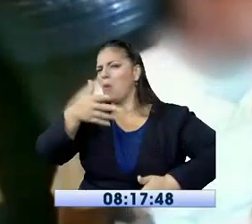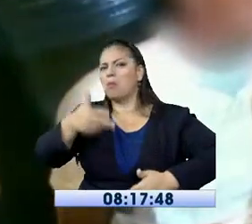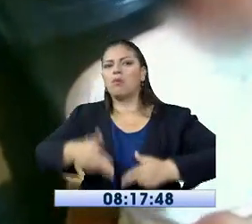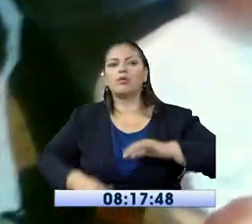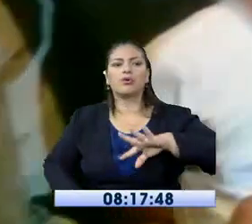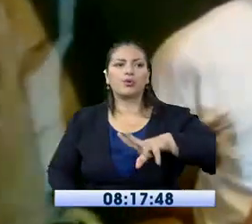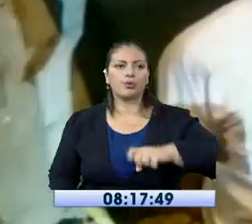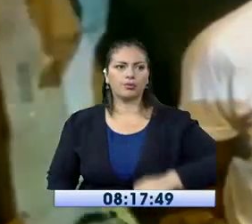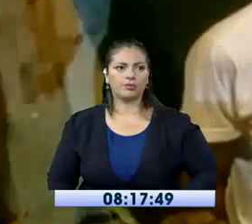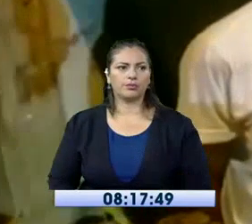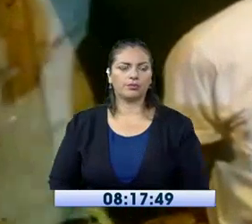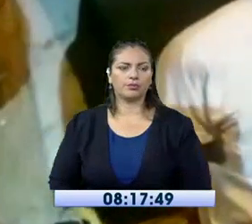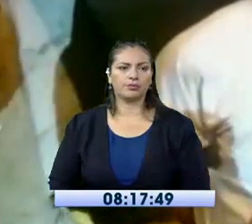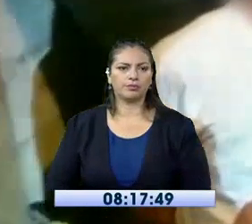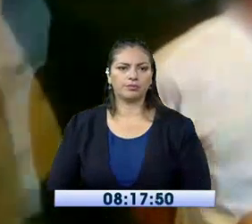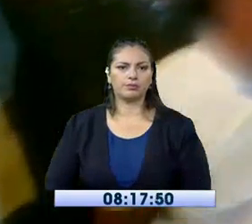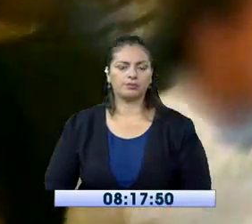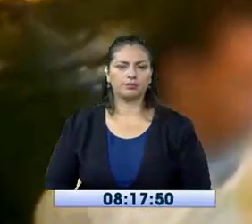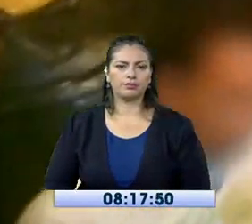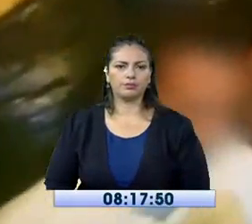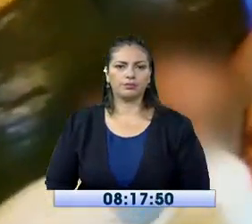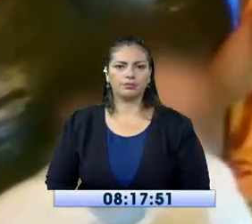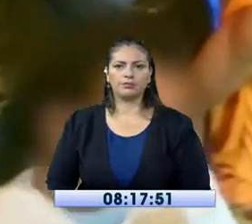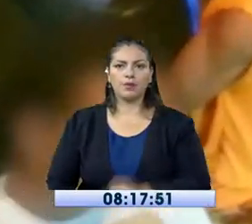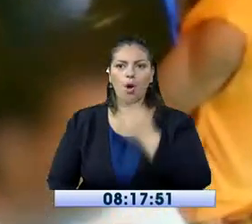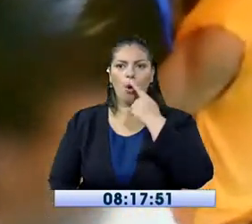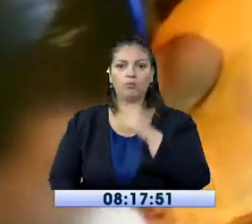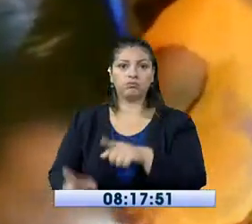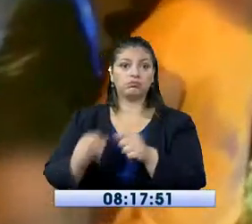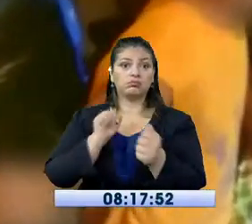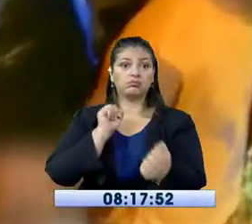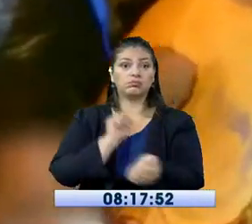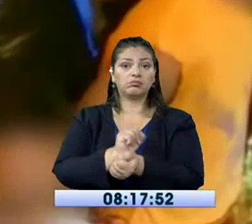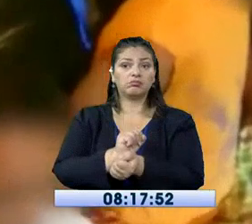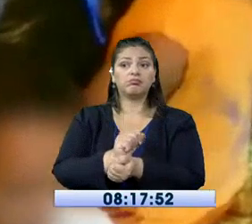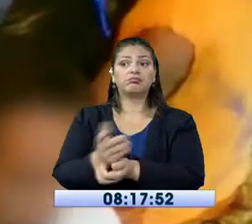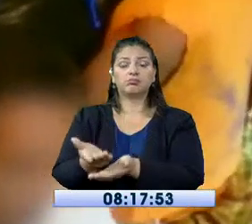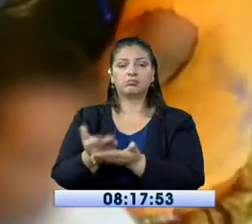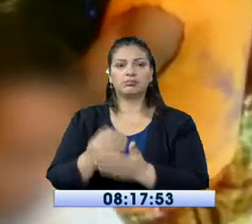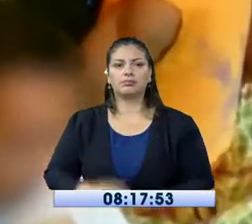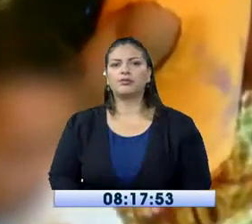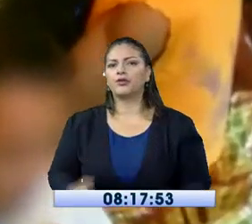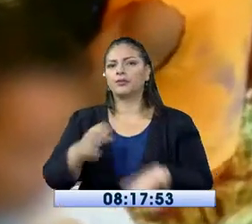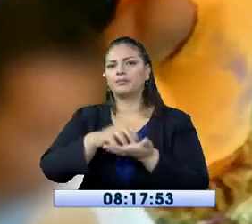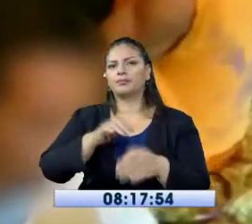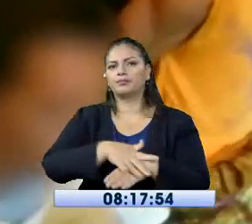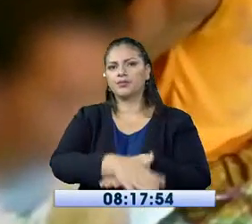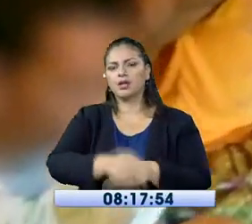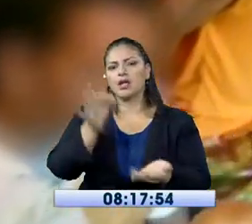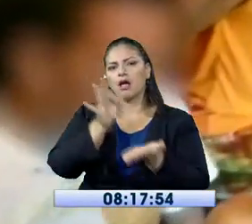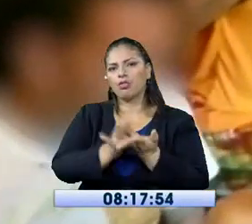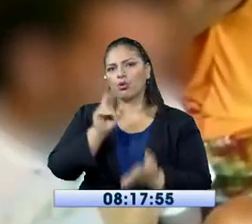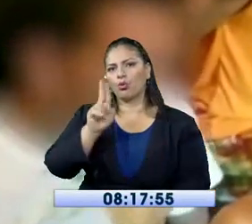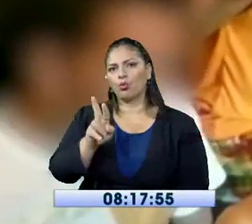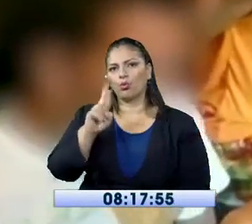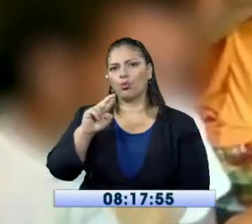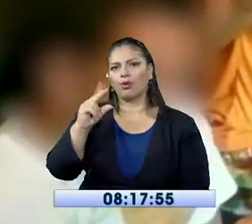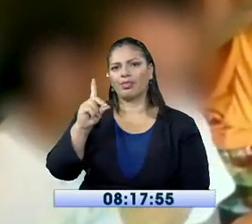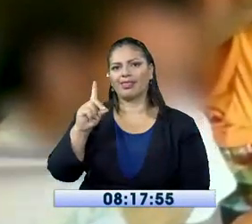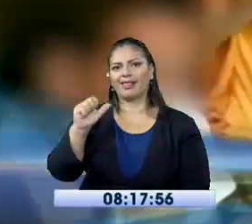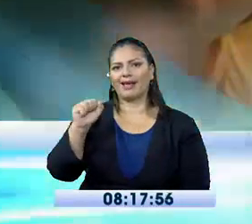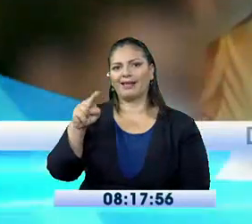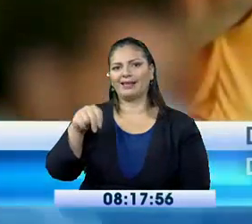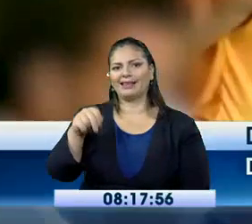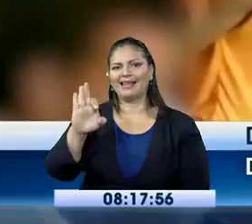Usted ha sido detenido. Por los motivos de que no posee... El operativo se desarrolló en el recinto San Isidro del sector El Resbalón,